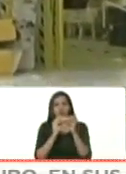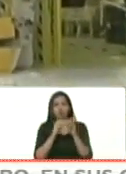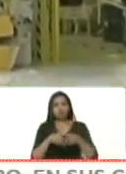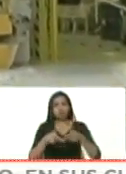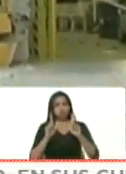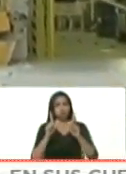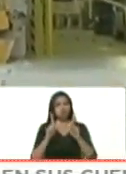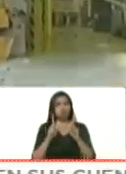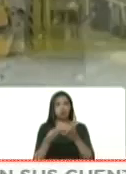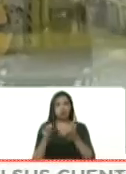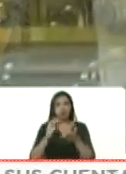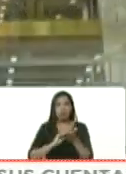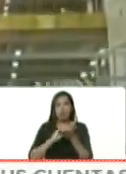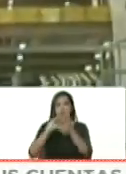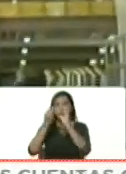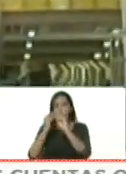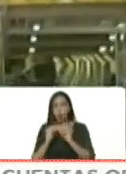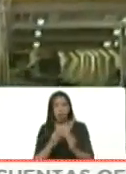totalmente,